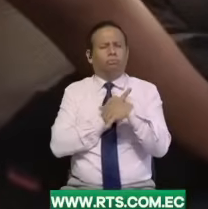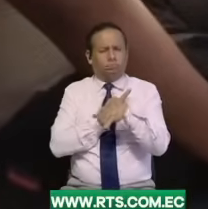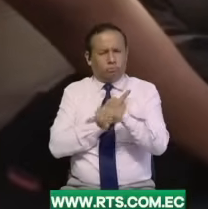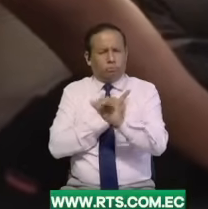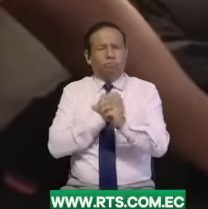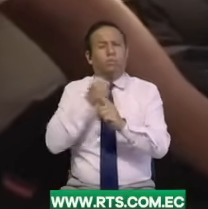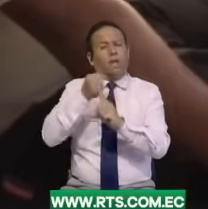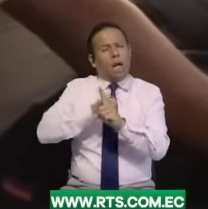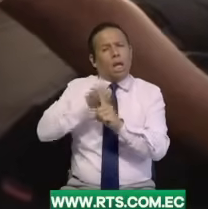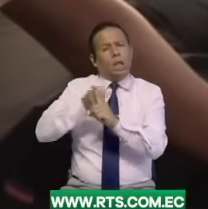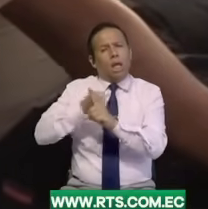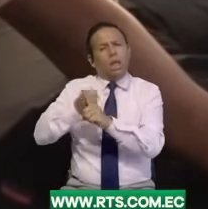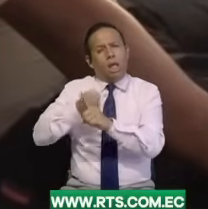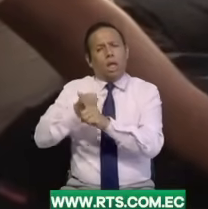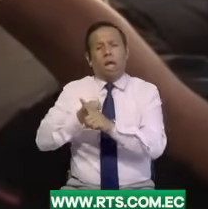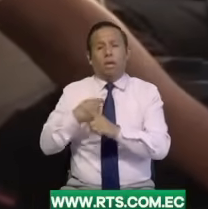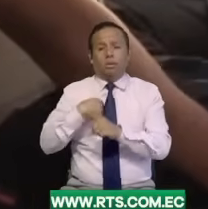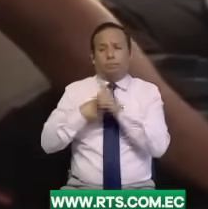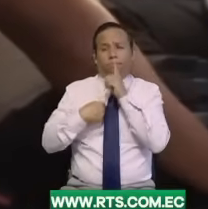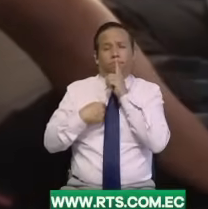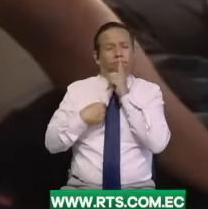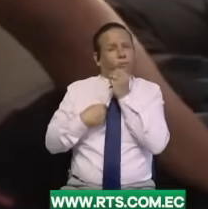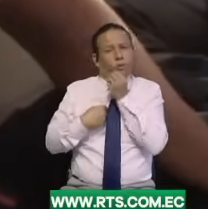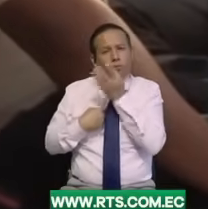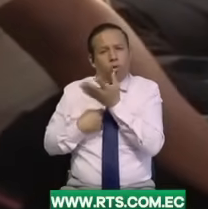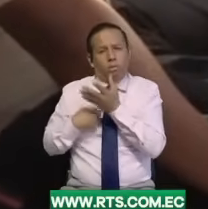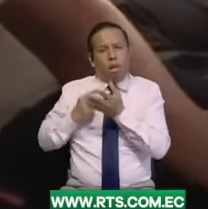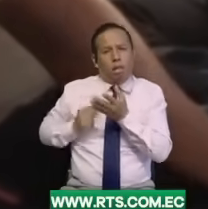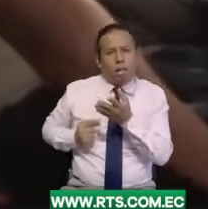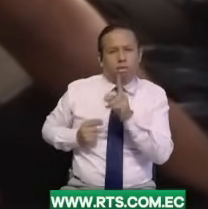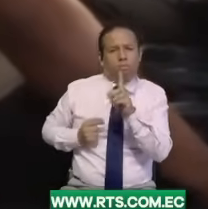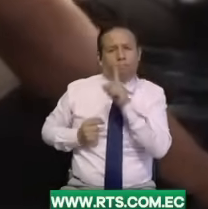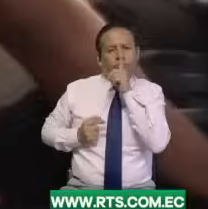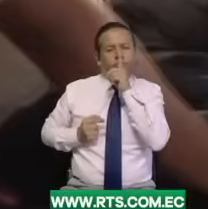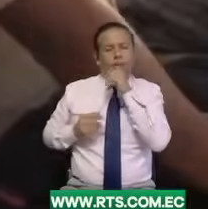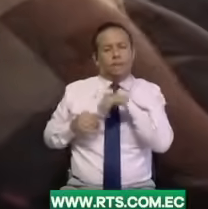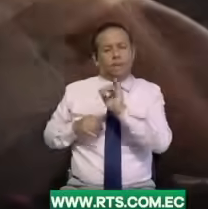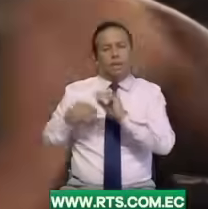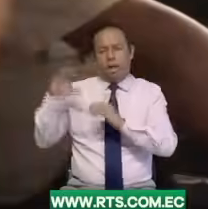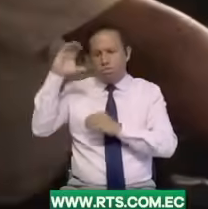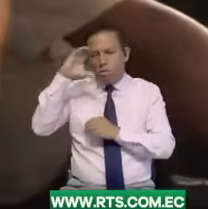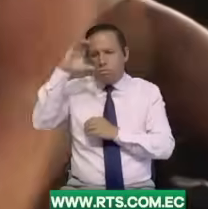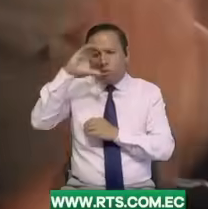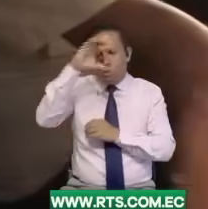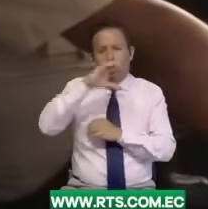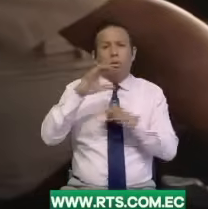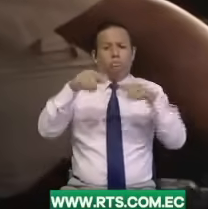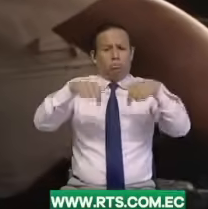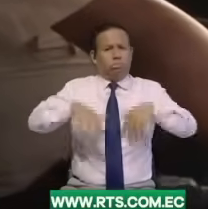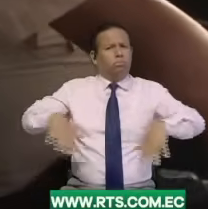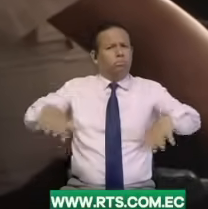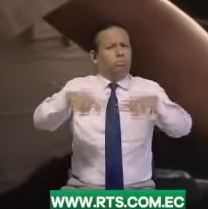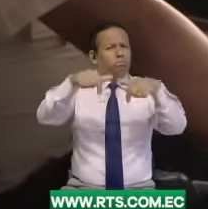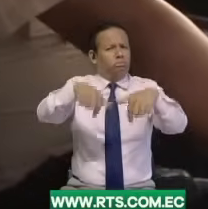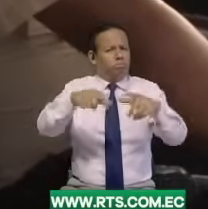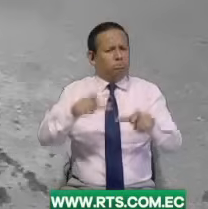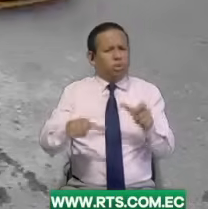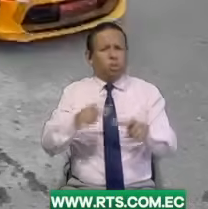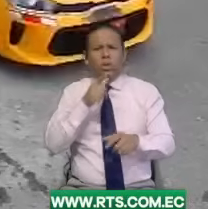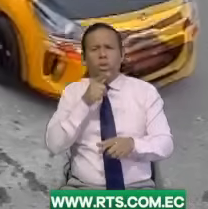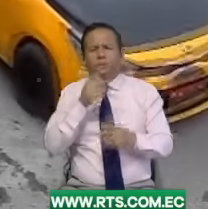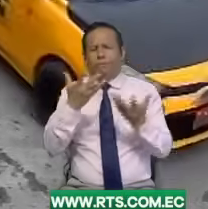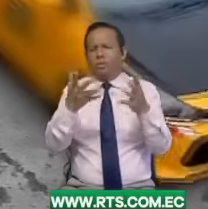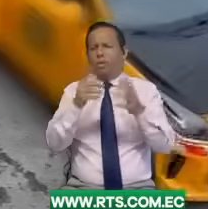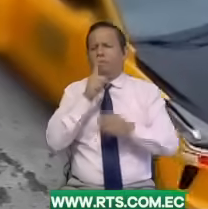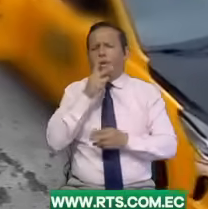el eje investigativo, yo no les podría decir nada todavía, seguimos trabajando. Aquí no hay ninguna persona. Desde la provincia